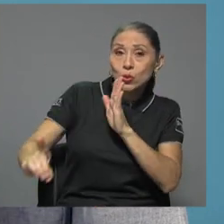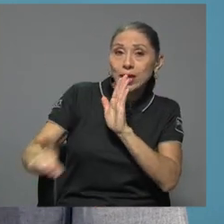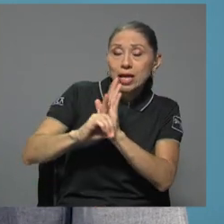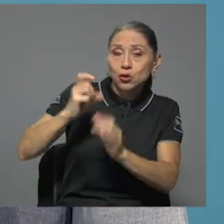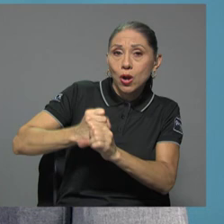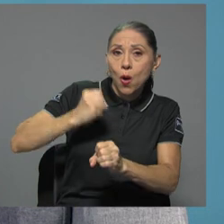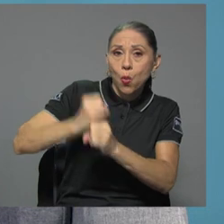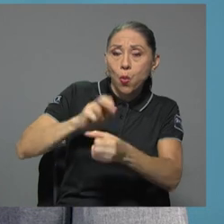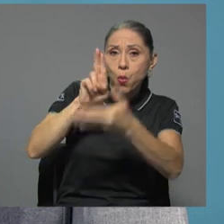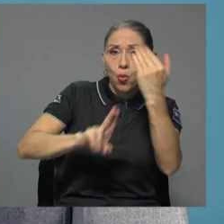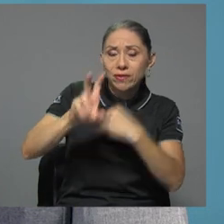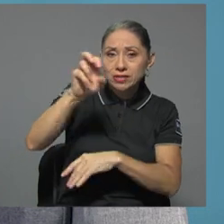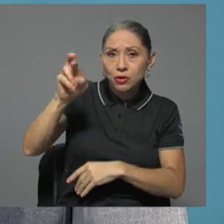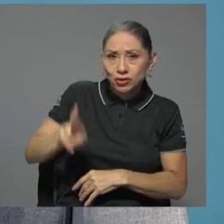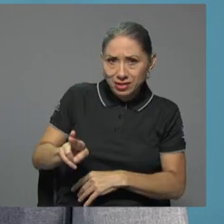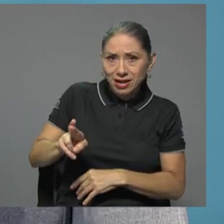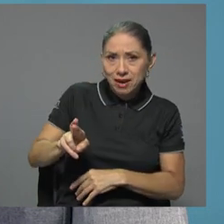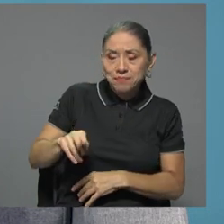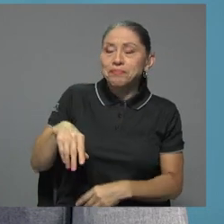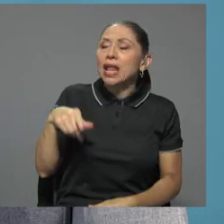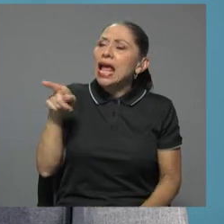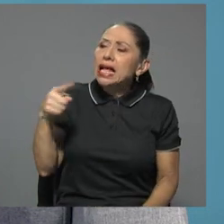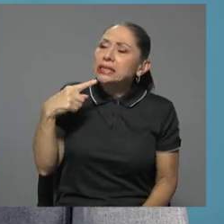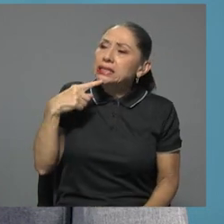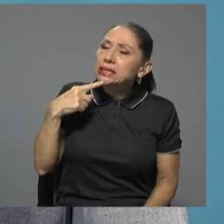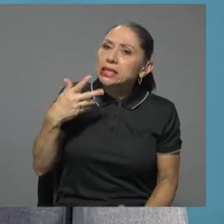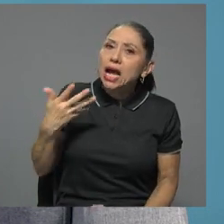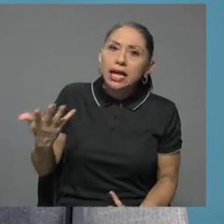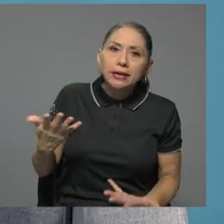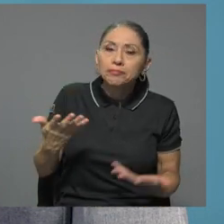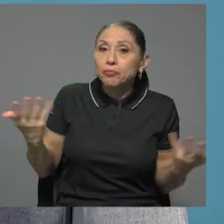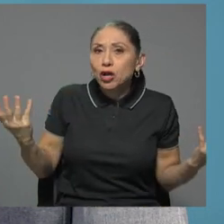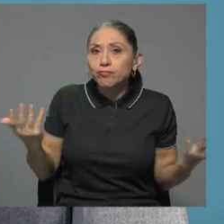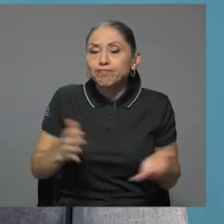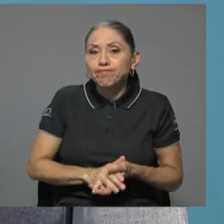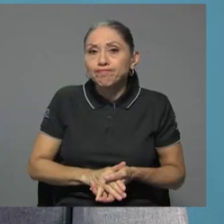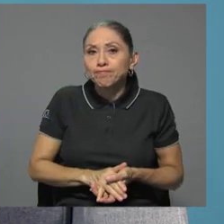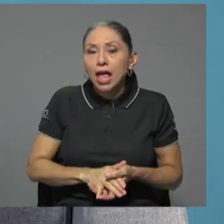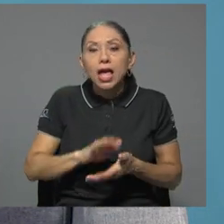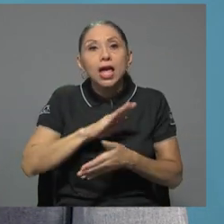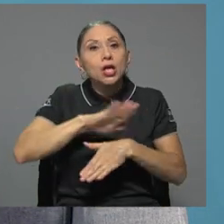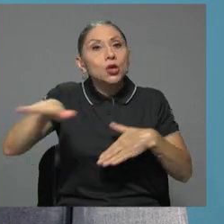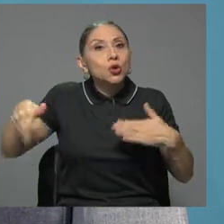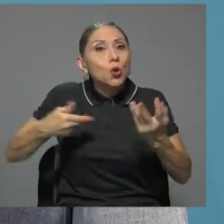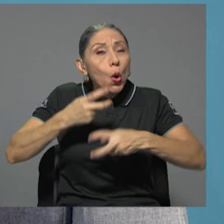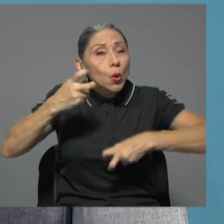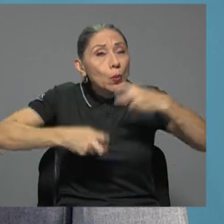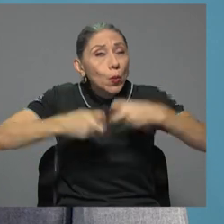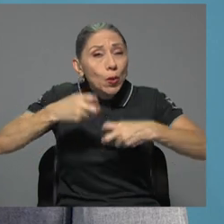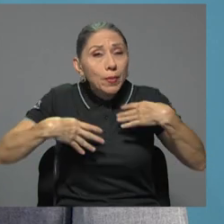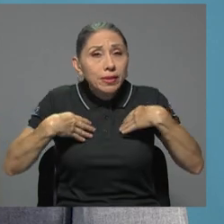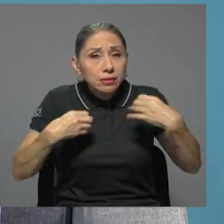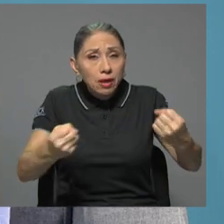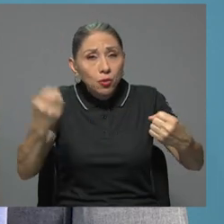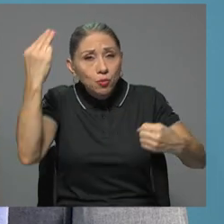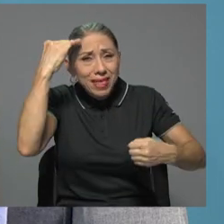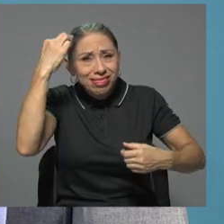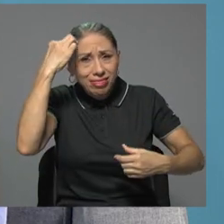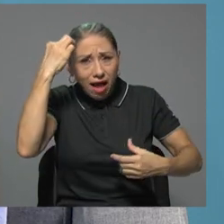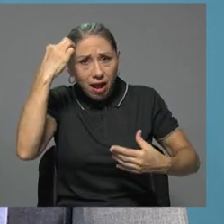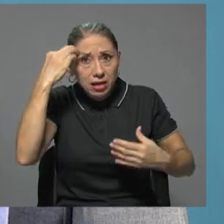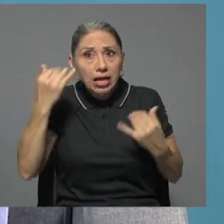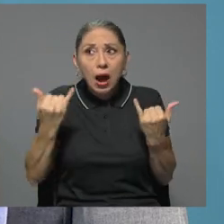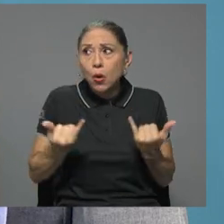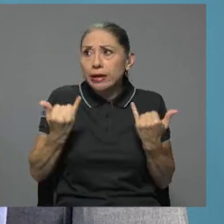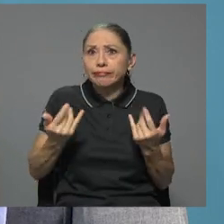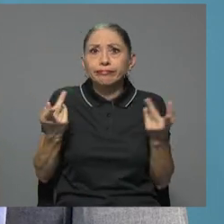de costa rica y es que bueno hasta todo el problema de salud mental que se ha generado en torno